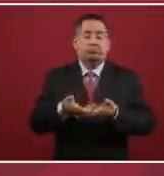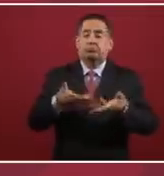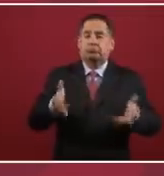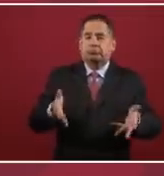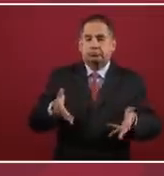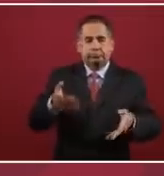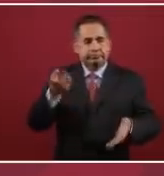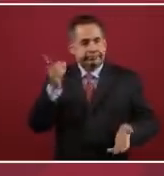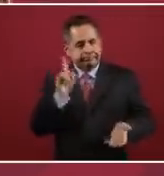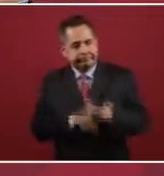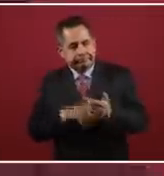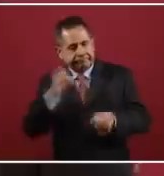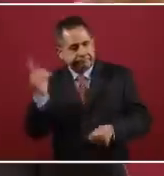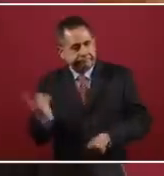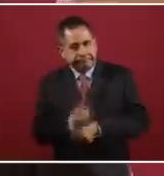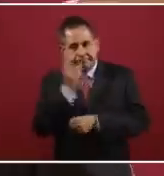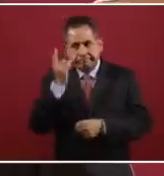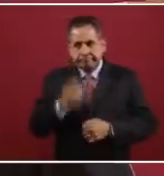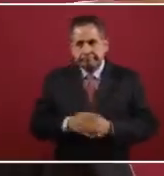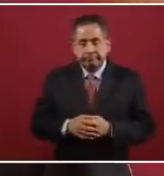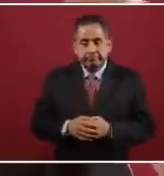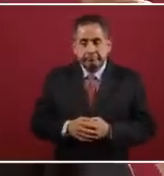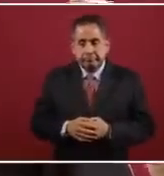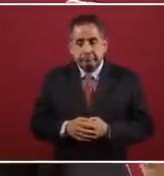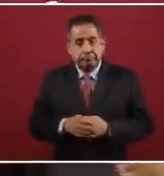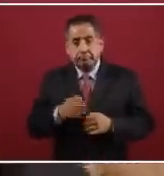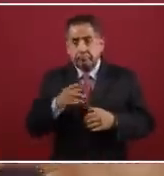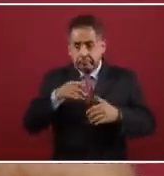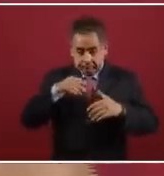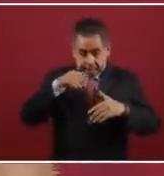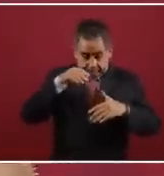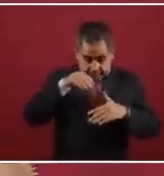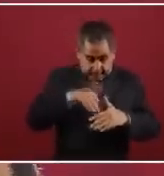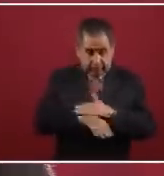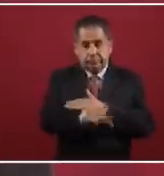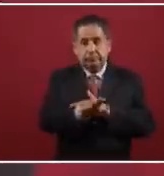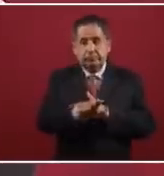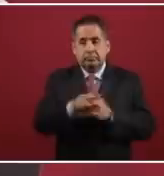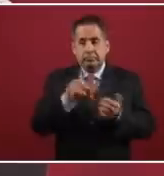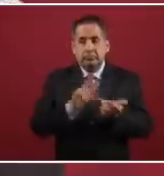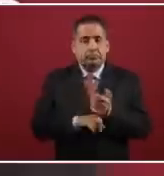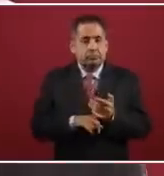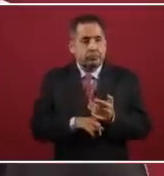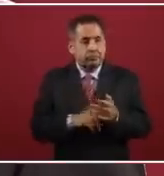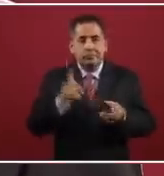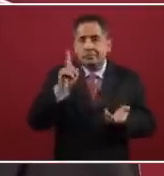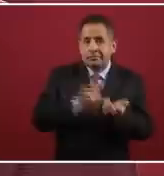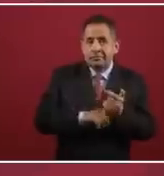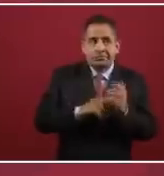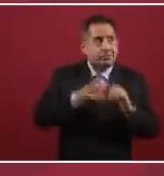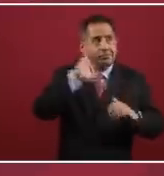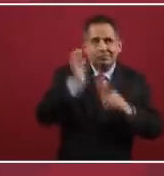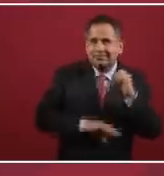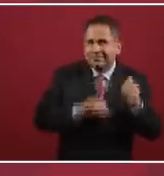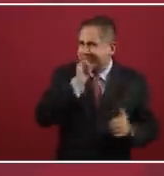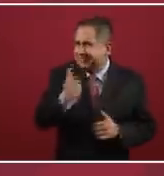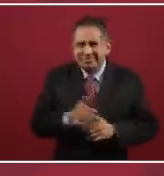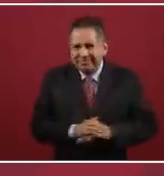y se pasa hacia adentro y es obra negra